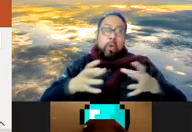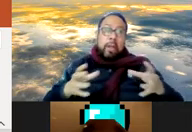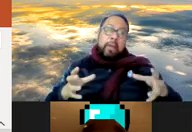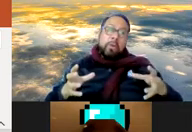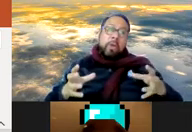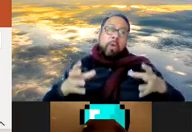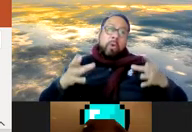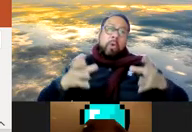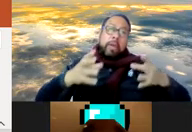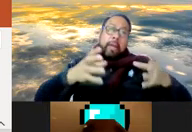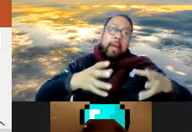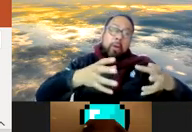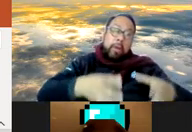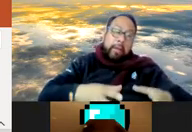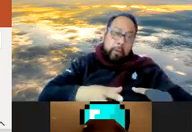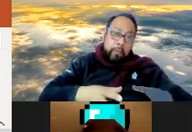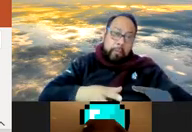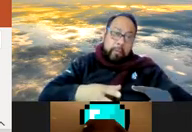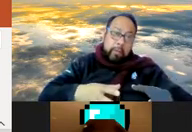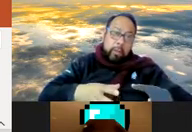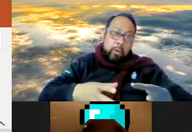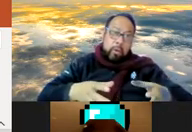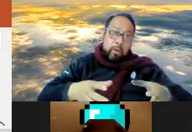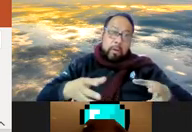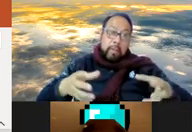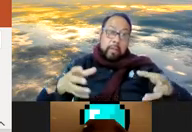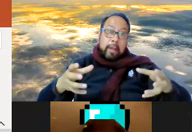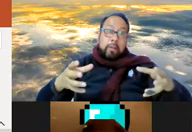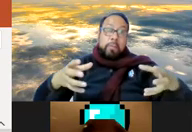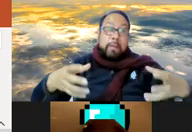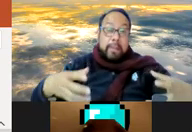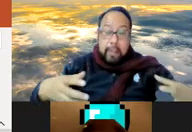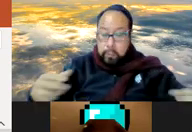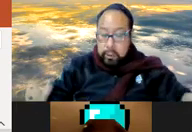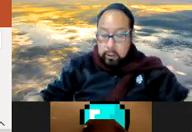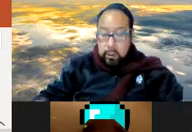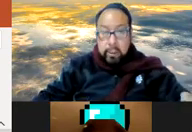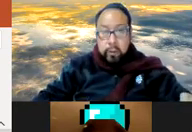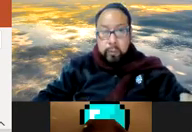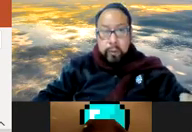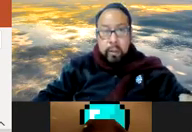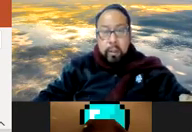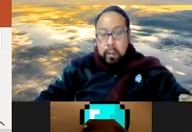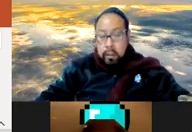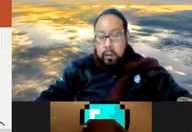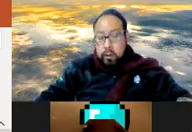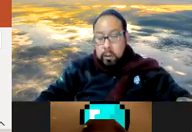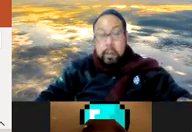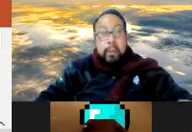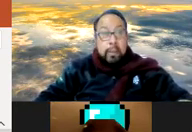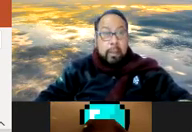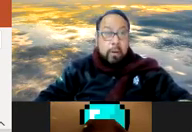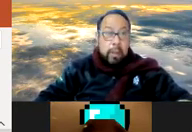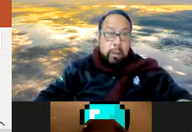generalmente son los colegios. Uno se agrega a un colegio y uno está supervisado por este colegio. Digo,